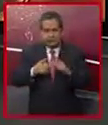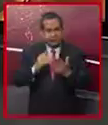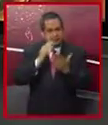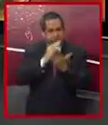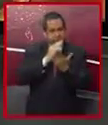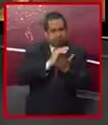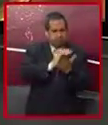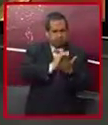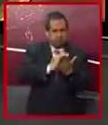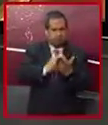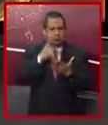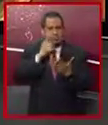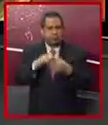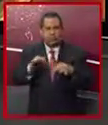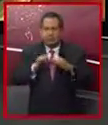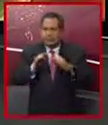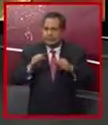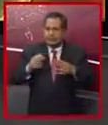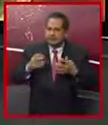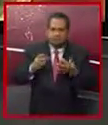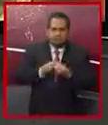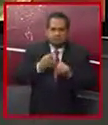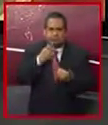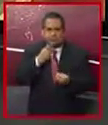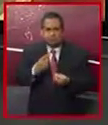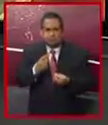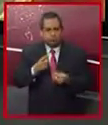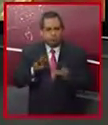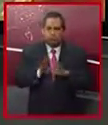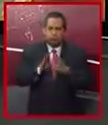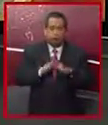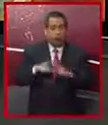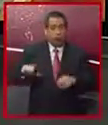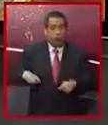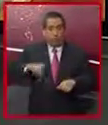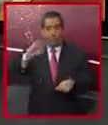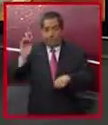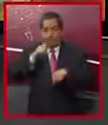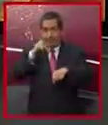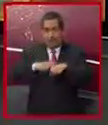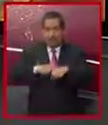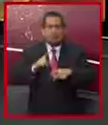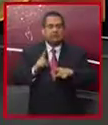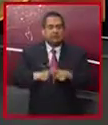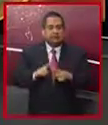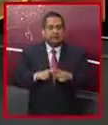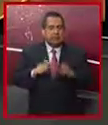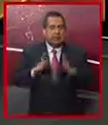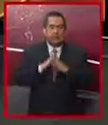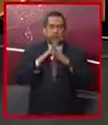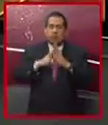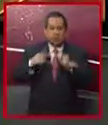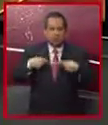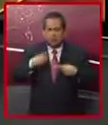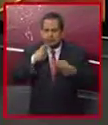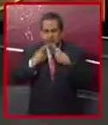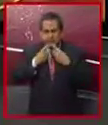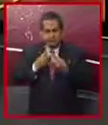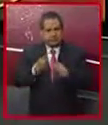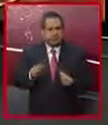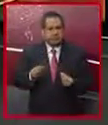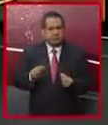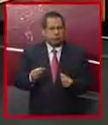agenda partidizada, secuestrada por el gobierno federal, donde la mayoría de las cosas se han resuelto, empezando por